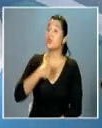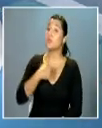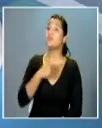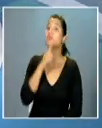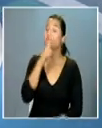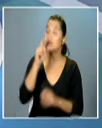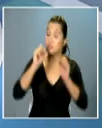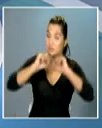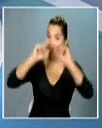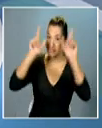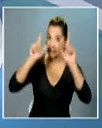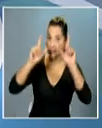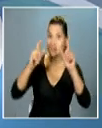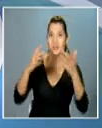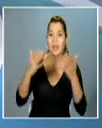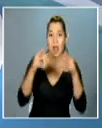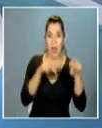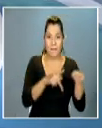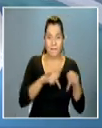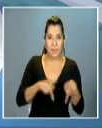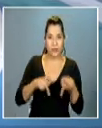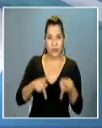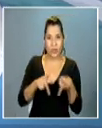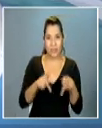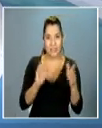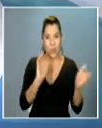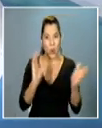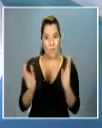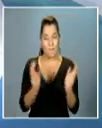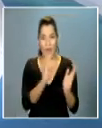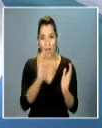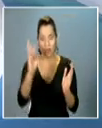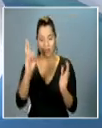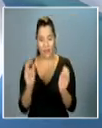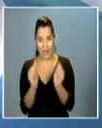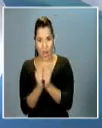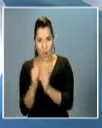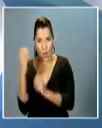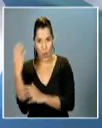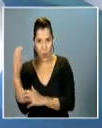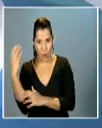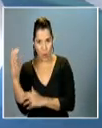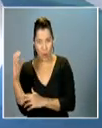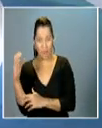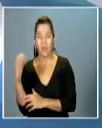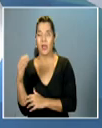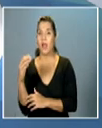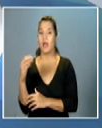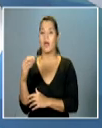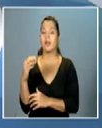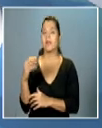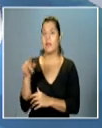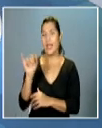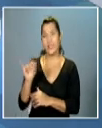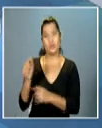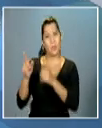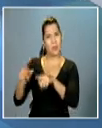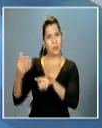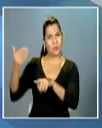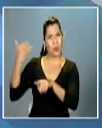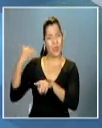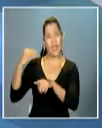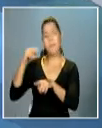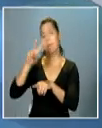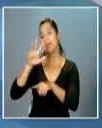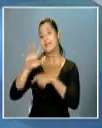bastante impresión que la gente hable todavía de Colombia, ¿verdad? Cuando era una realidad vivida en Colombia hace unos 25